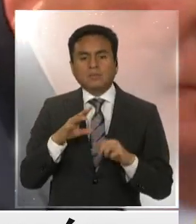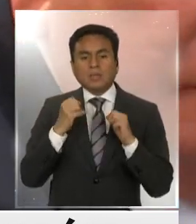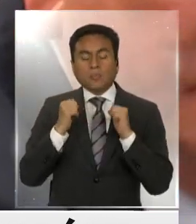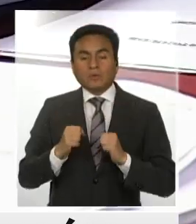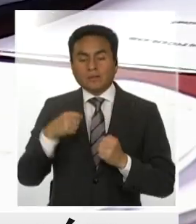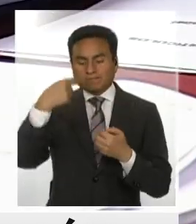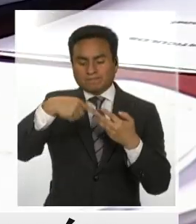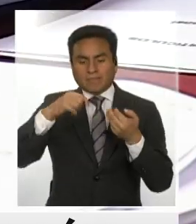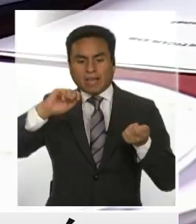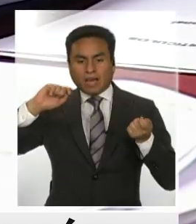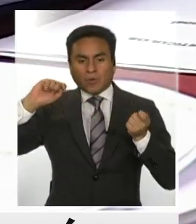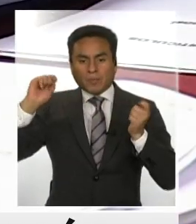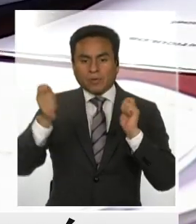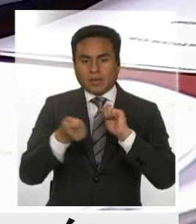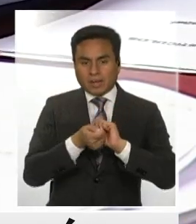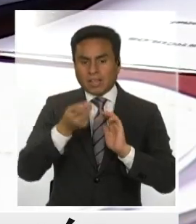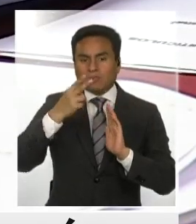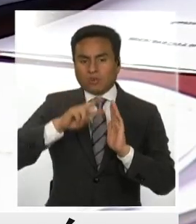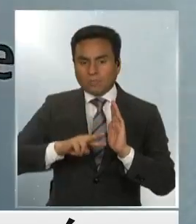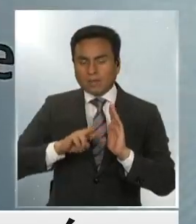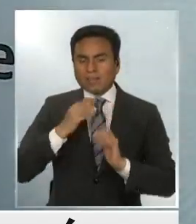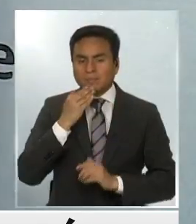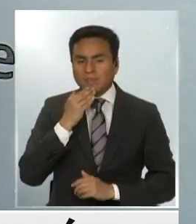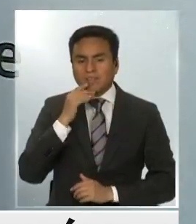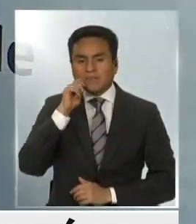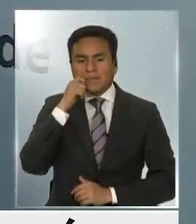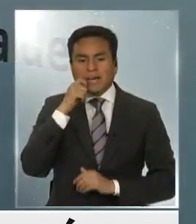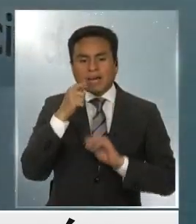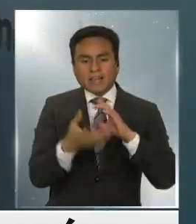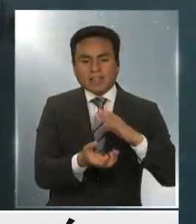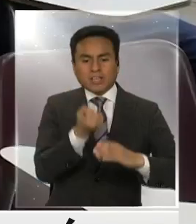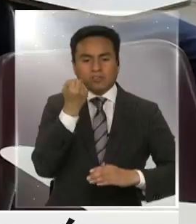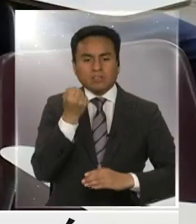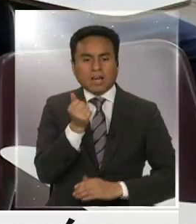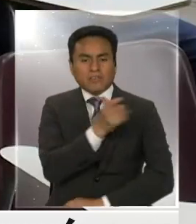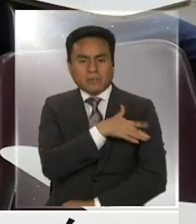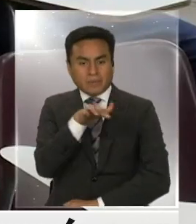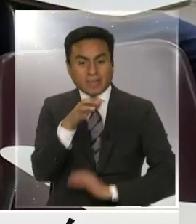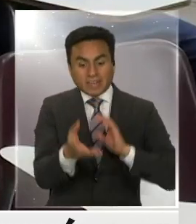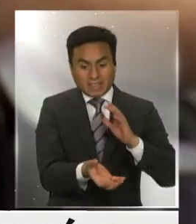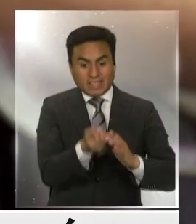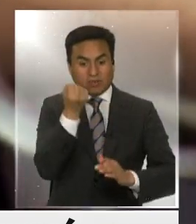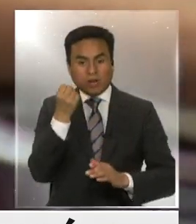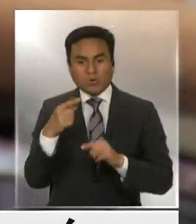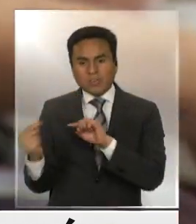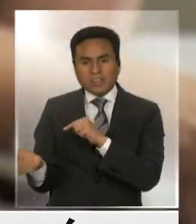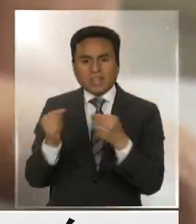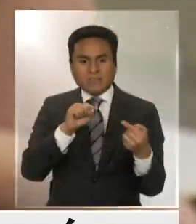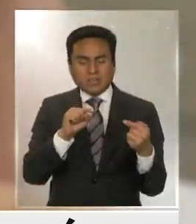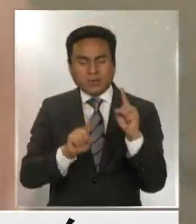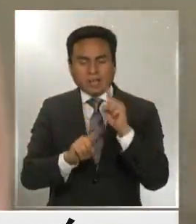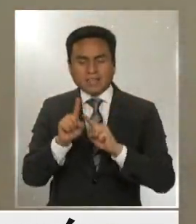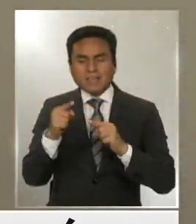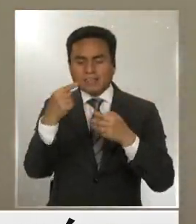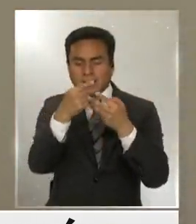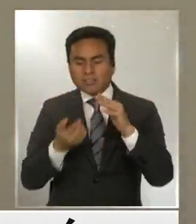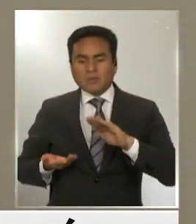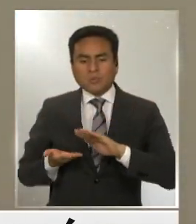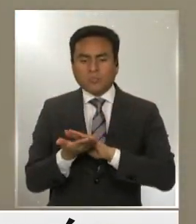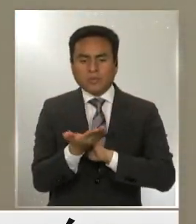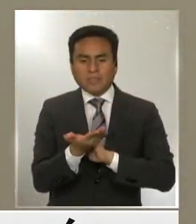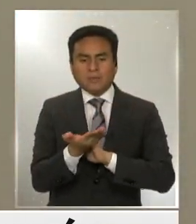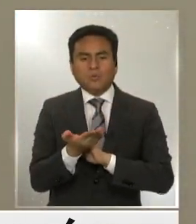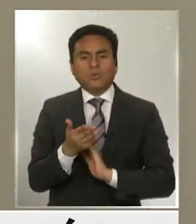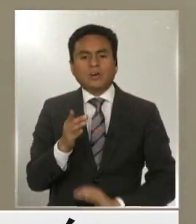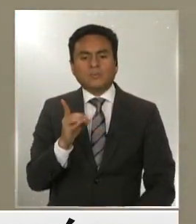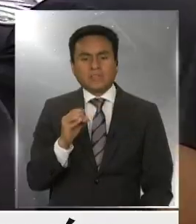ir surgiendo cambios a esta reforma, más aún cuando el retiro de los ahorros previsionales es parte del debate, y a las indicaciones propuestas por